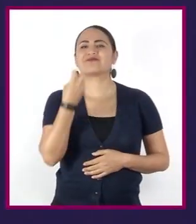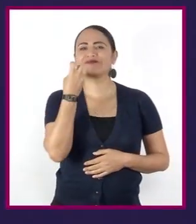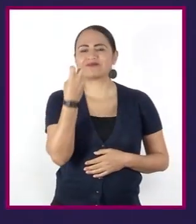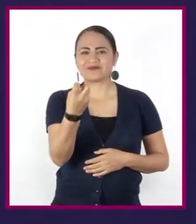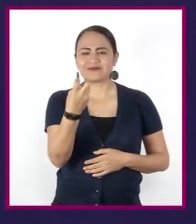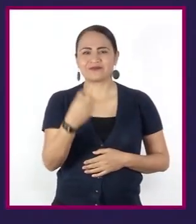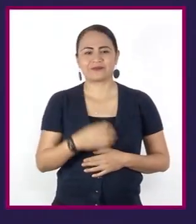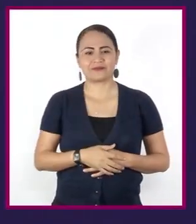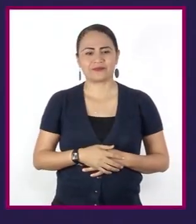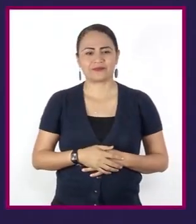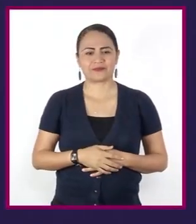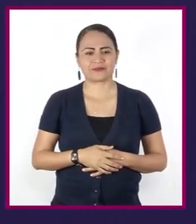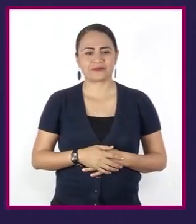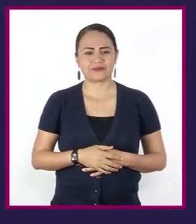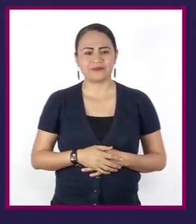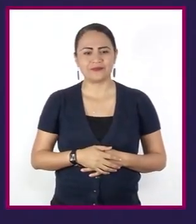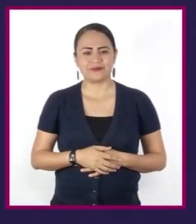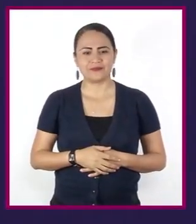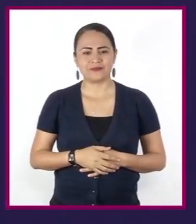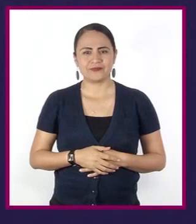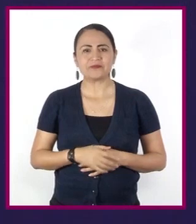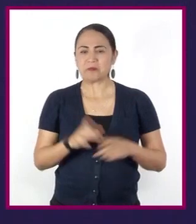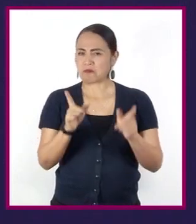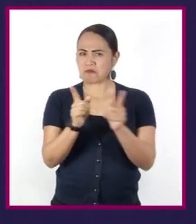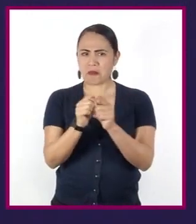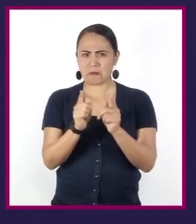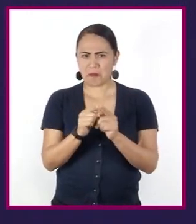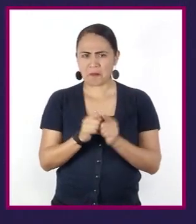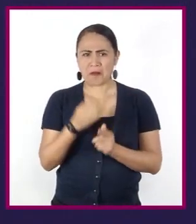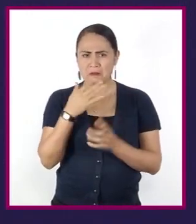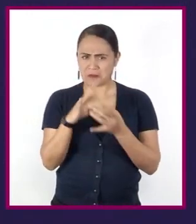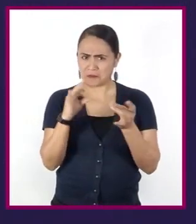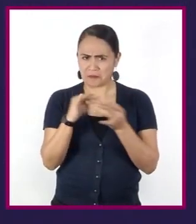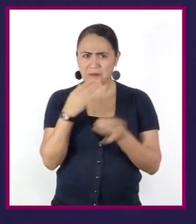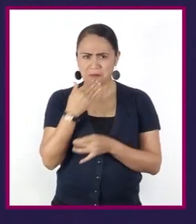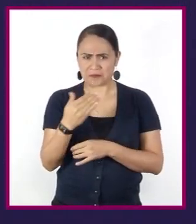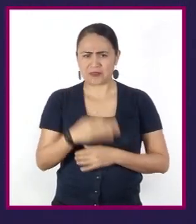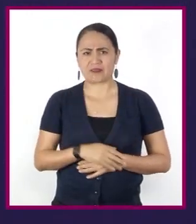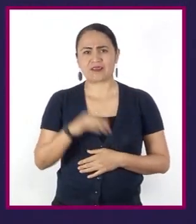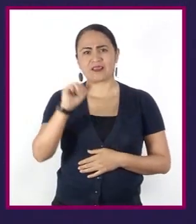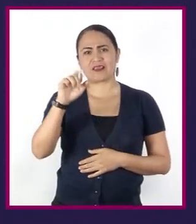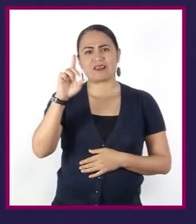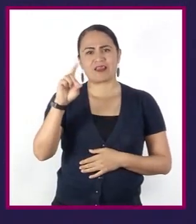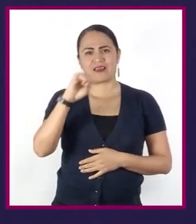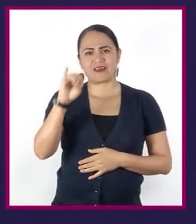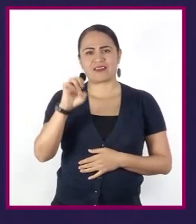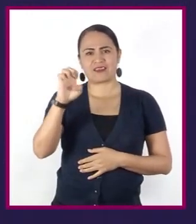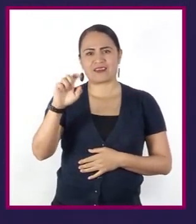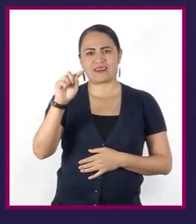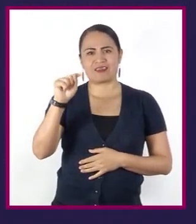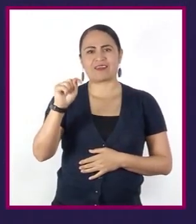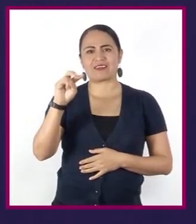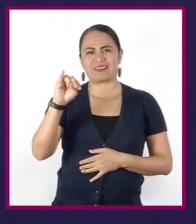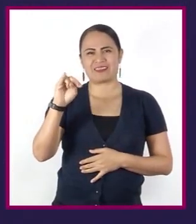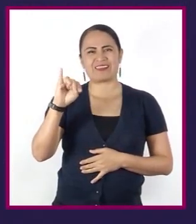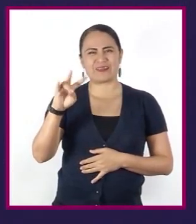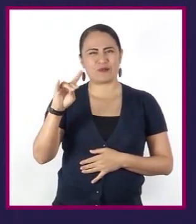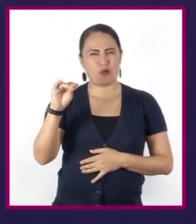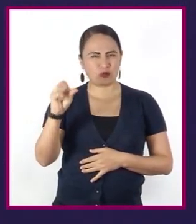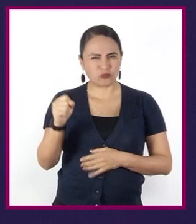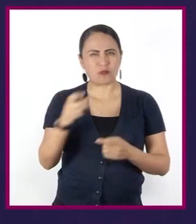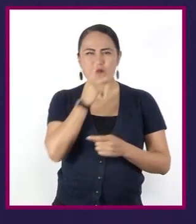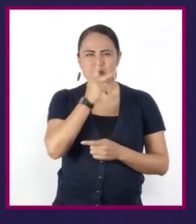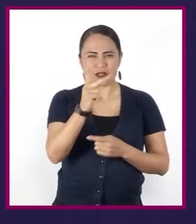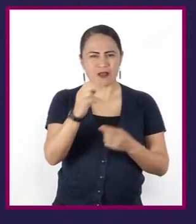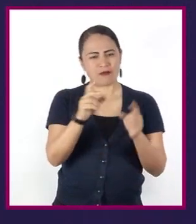Exactamente. Lo sintetizaste muy bien. Los adjetivos y las frases adjetivas dan énfasis a una